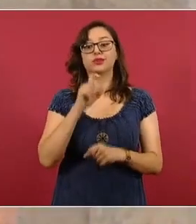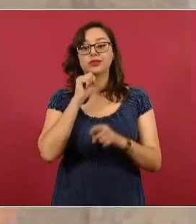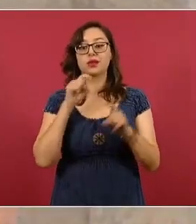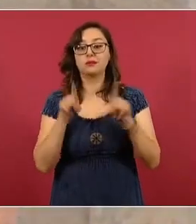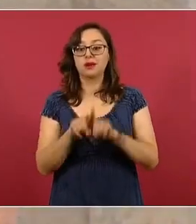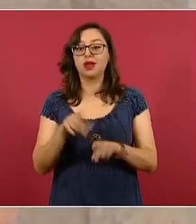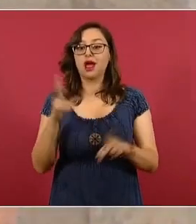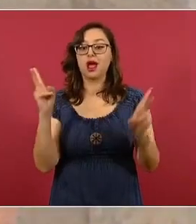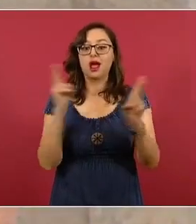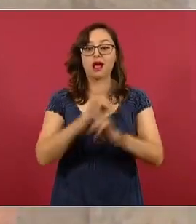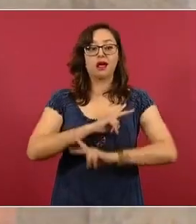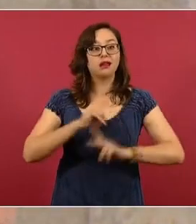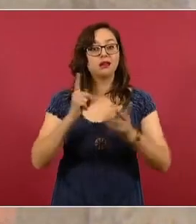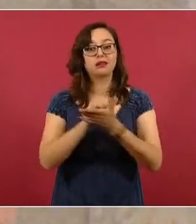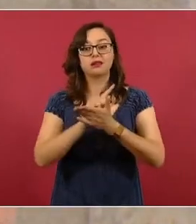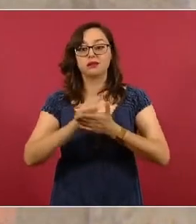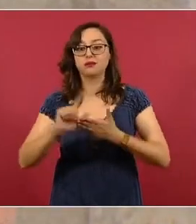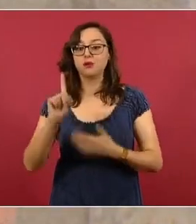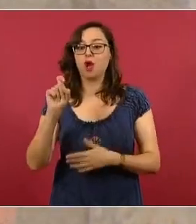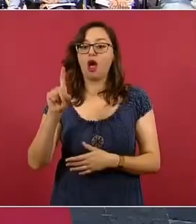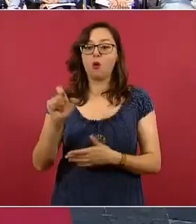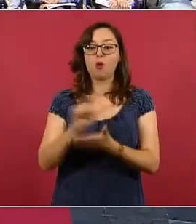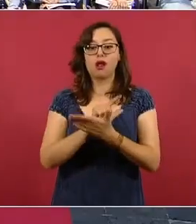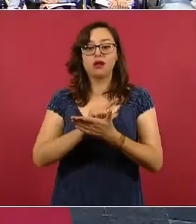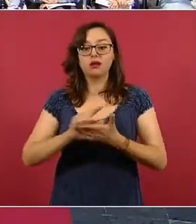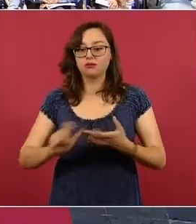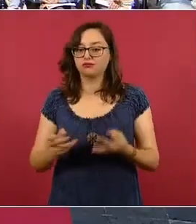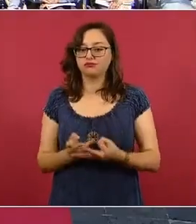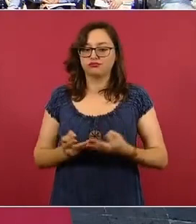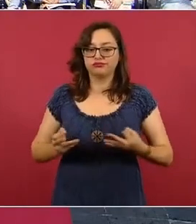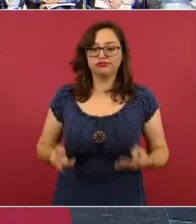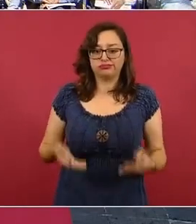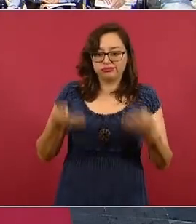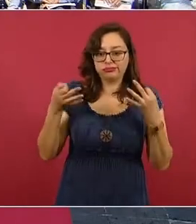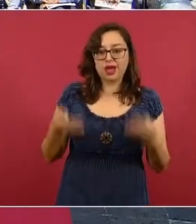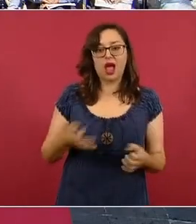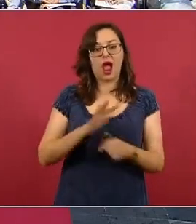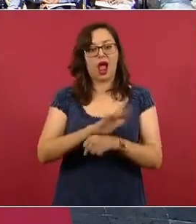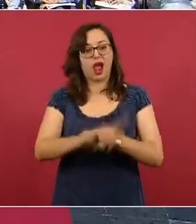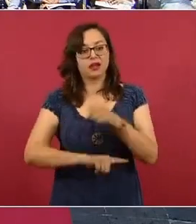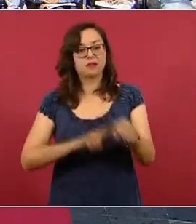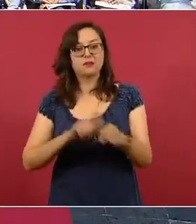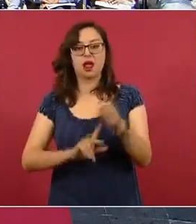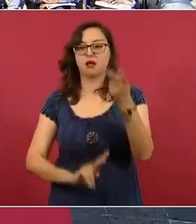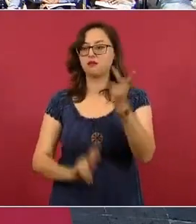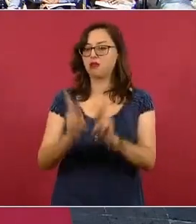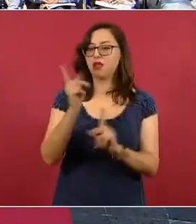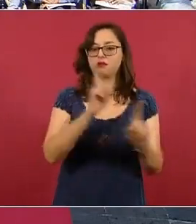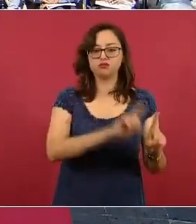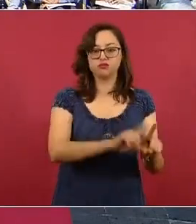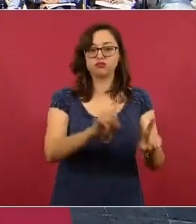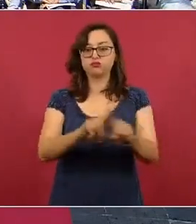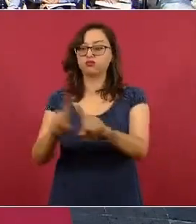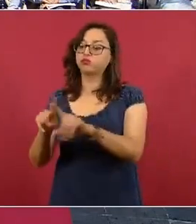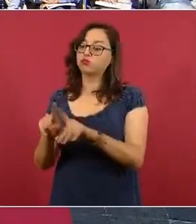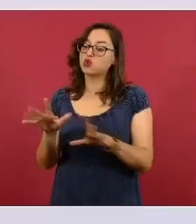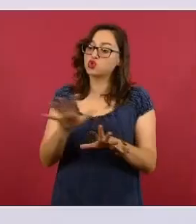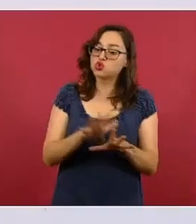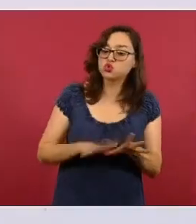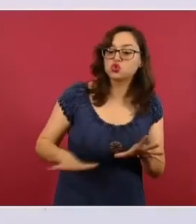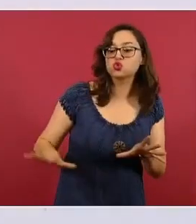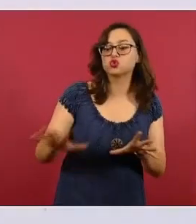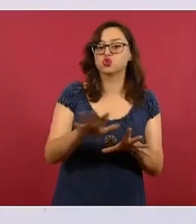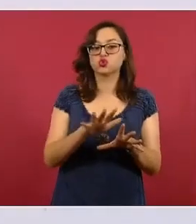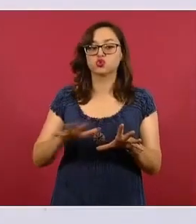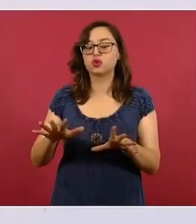limpio, agua pura y tierra fértil, diversidad biológica, societaria y cultural, pluralidad